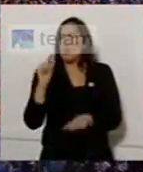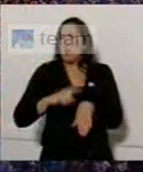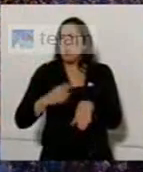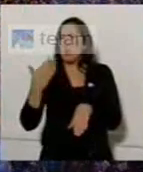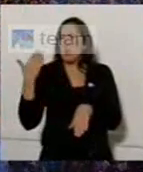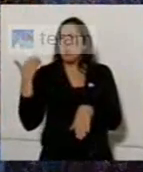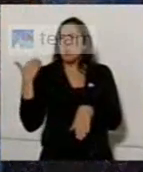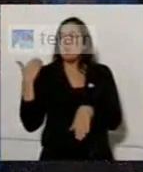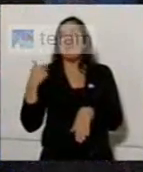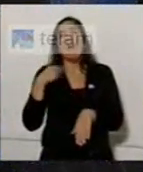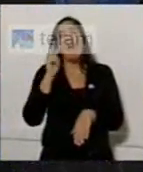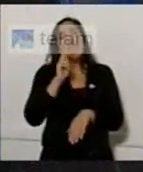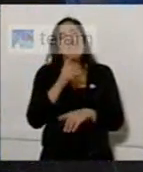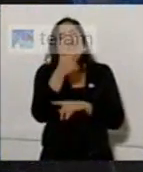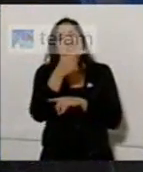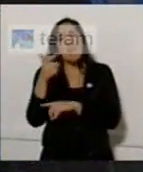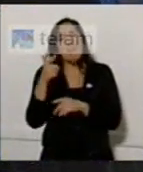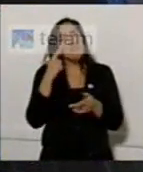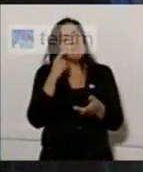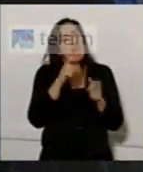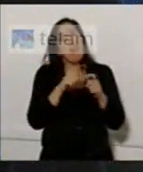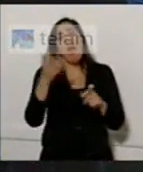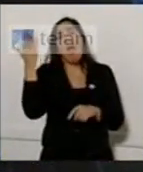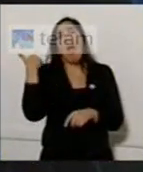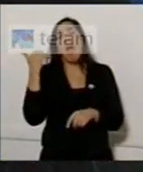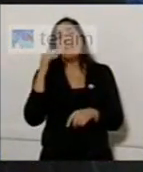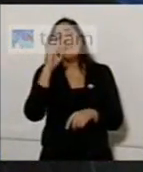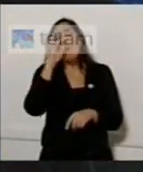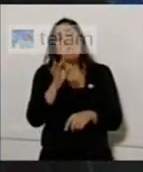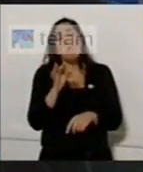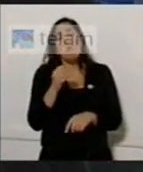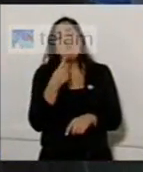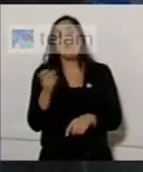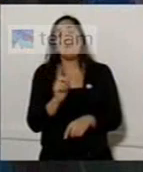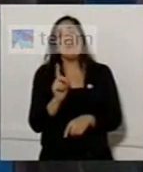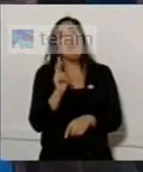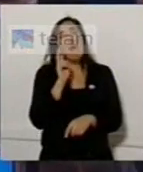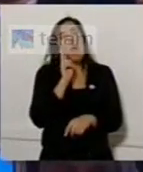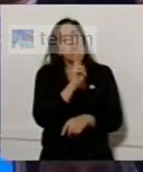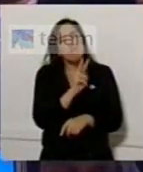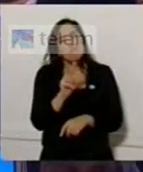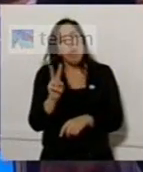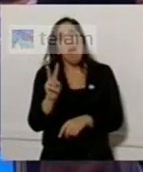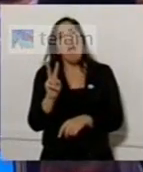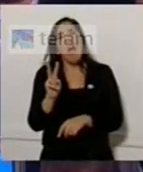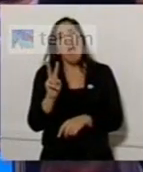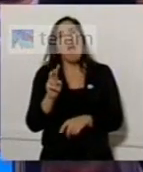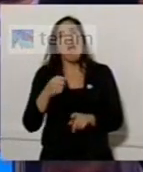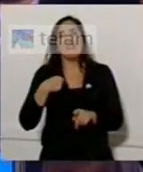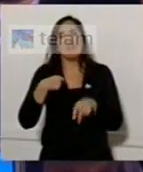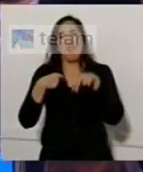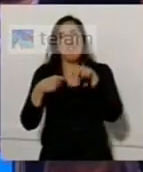pude ver las filmaciones que nunca había registrado y lo vi entrar atrás